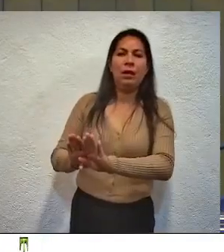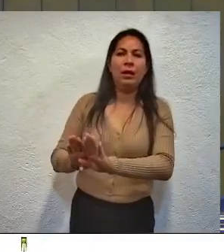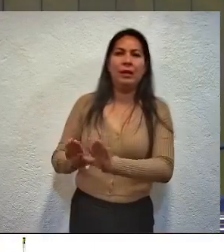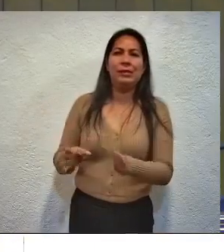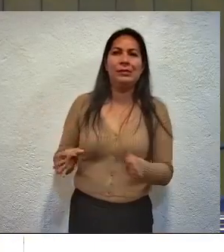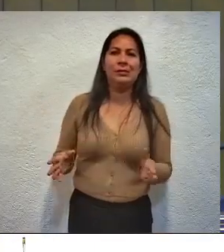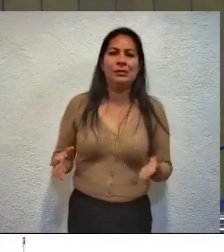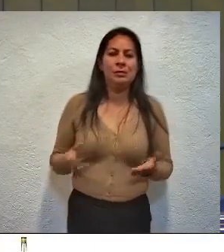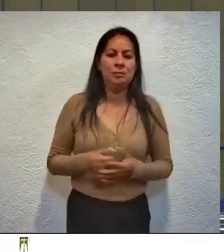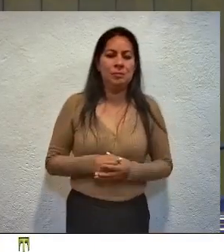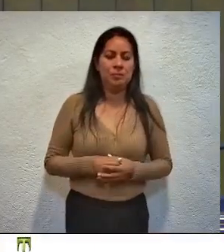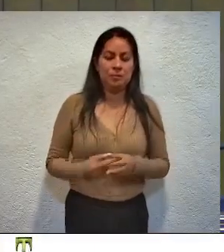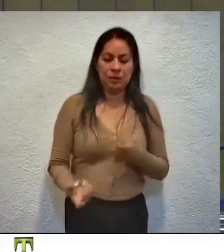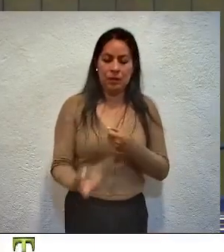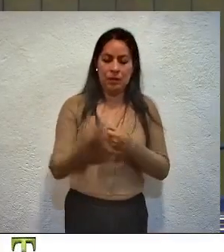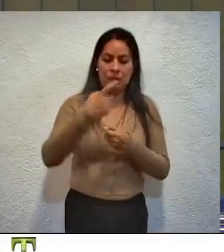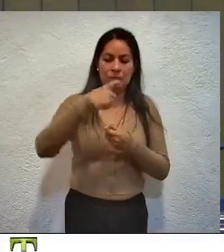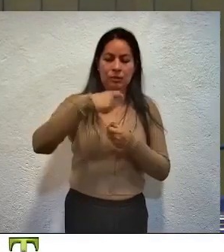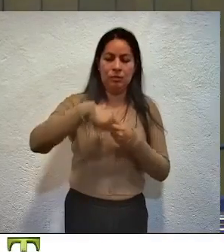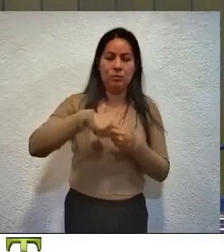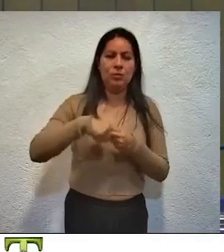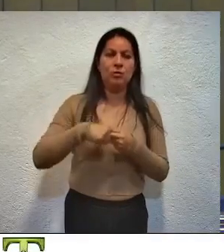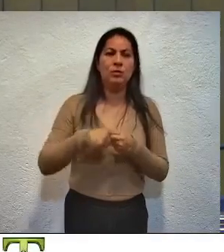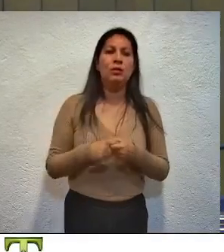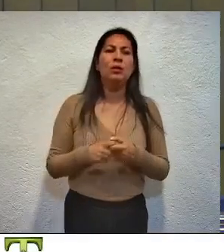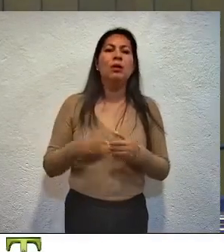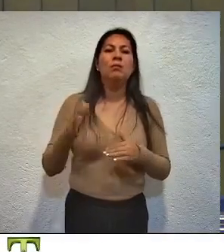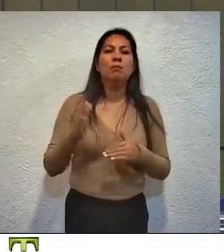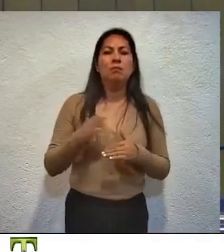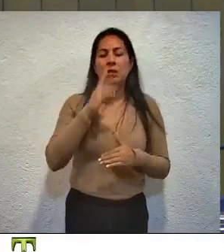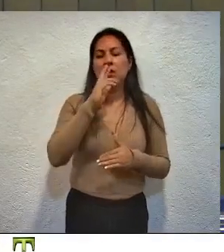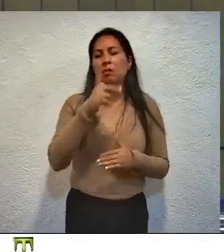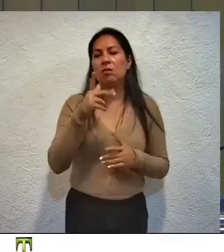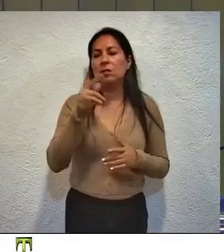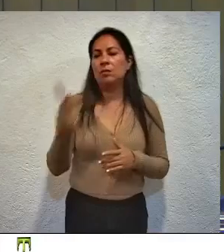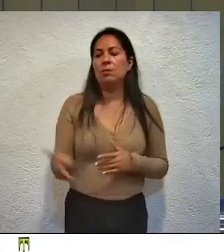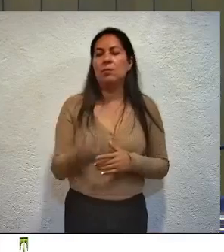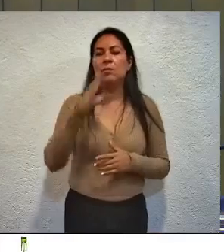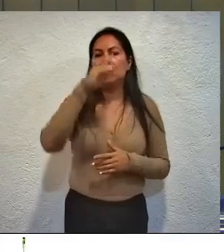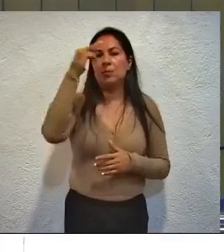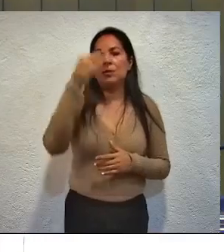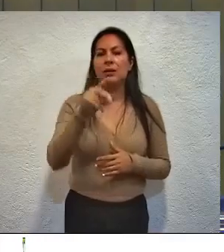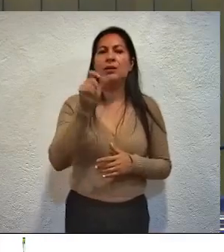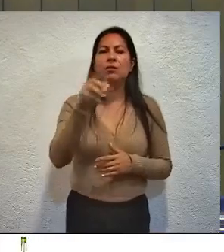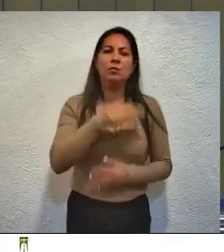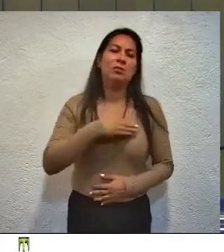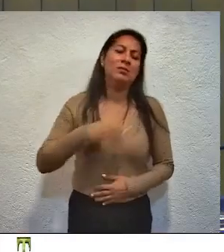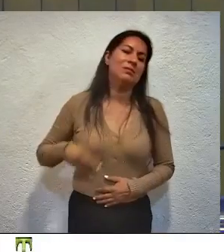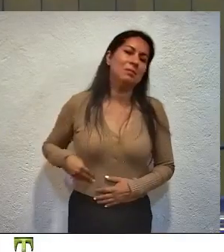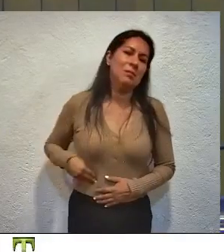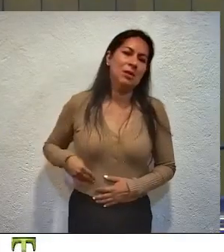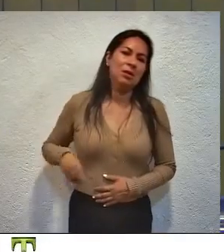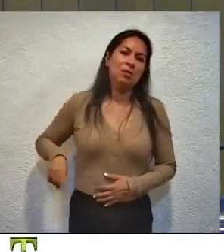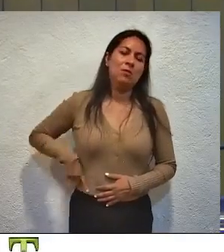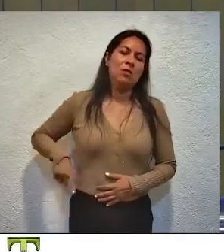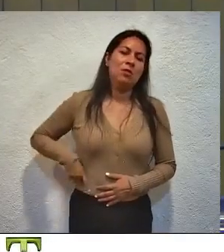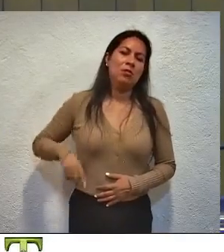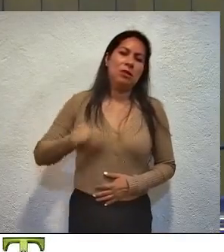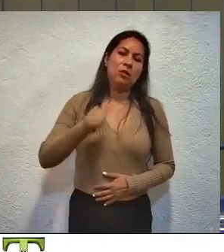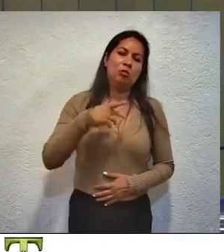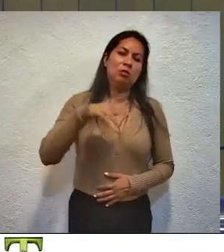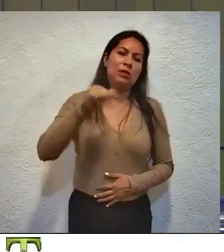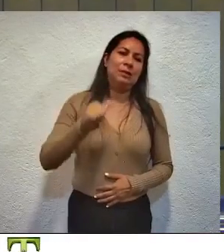haya una incorporación aún más efectiva del pueblo afromexicano al órgano municipal de gobierno de